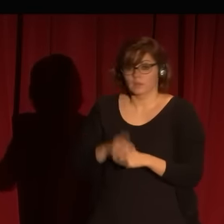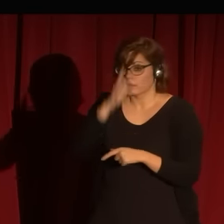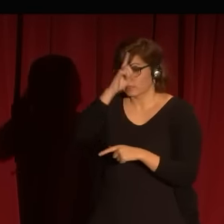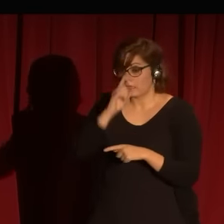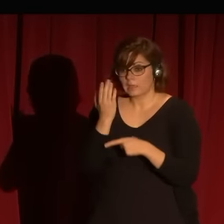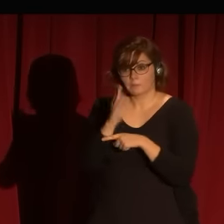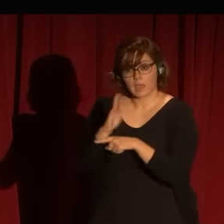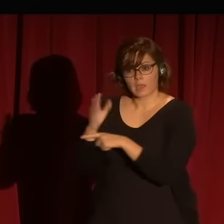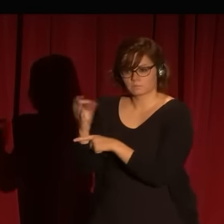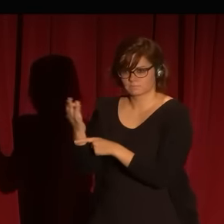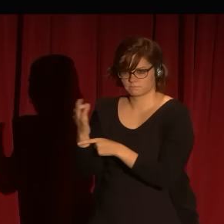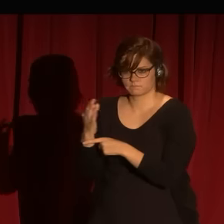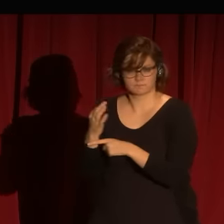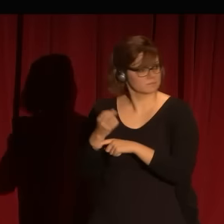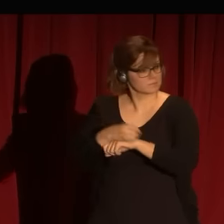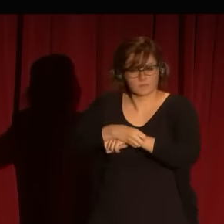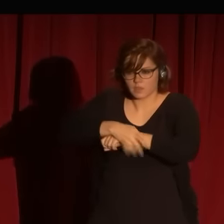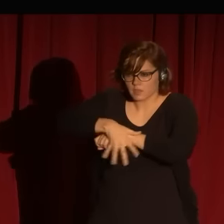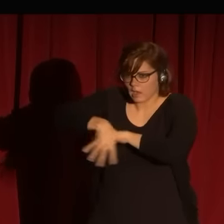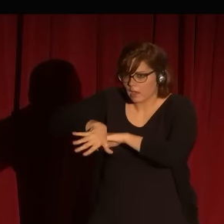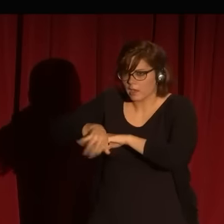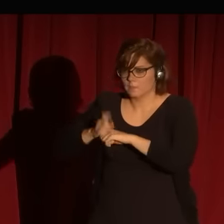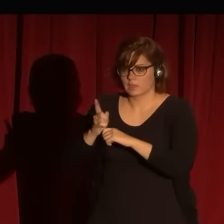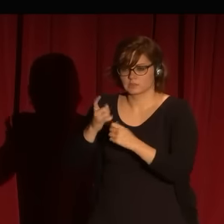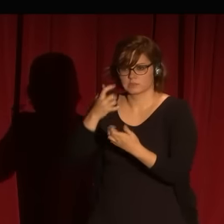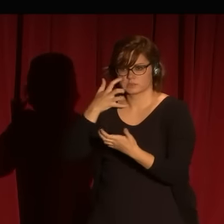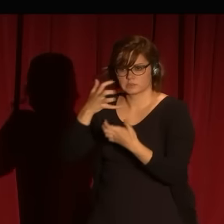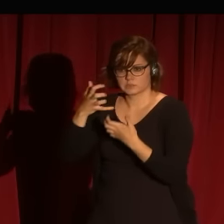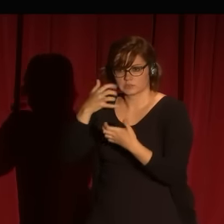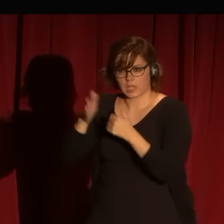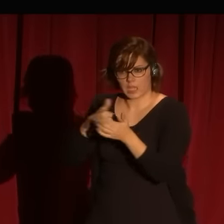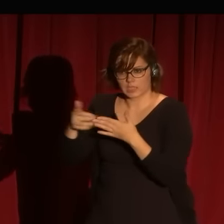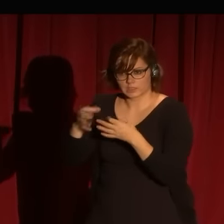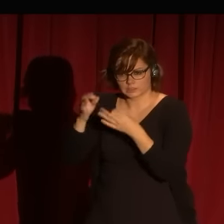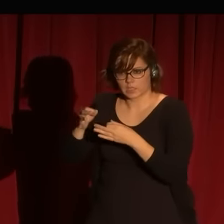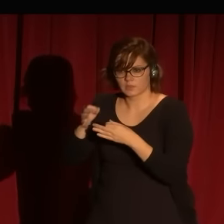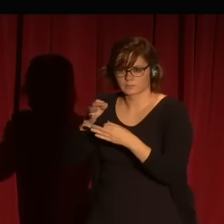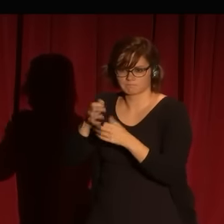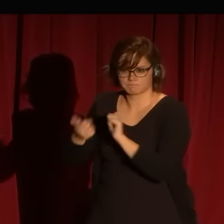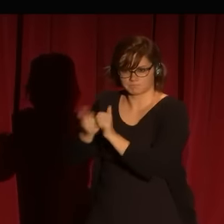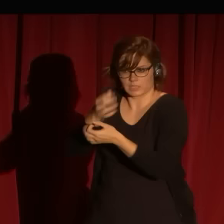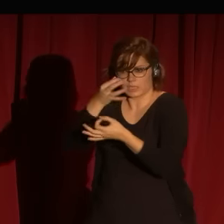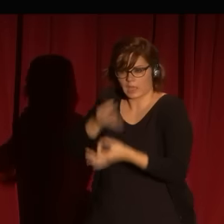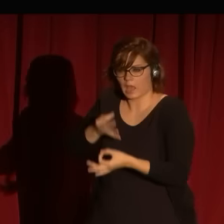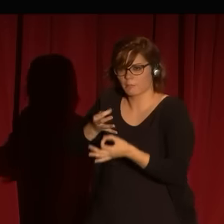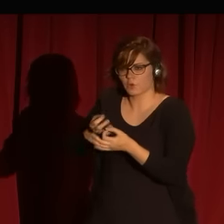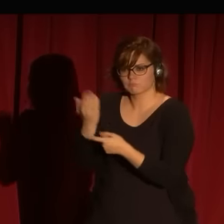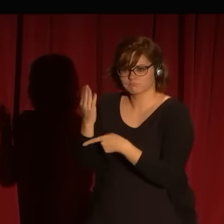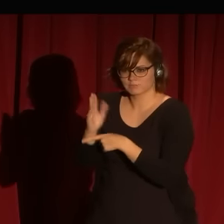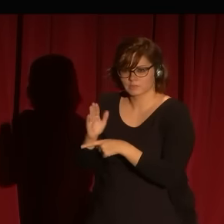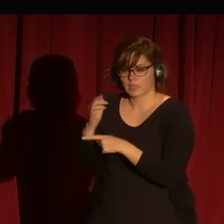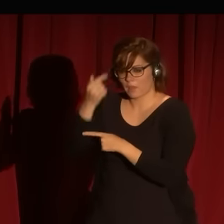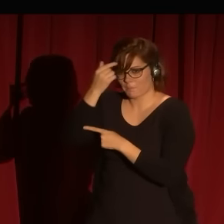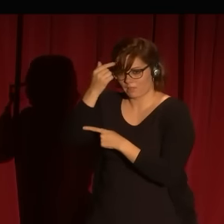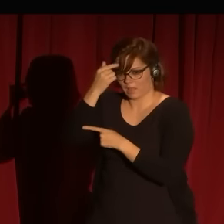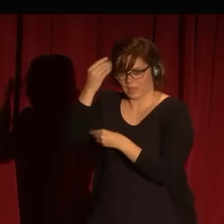que se nos muestran diagramas construidos por el artista basados en hechos reales pero que reflejan mentalidad y cultura que